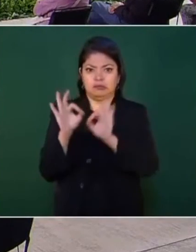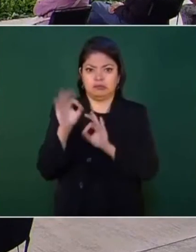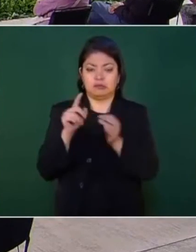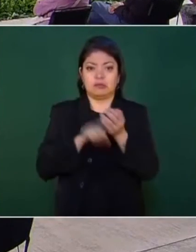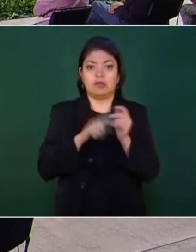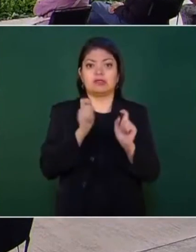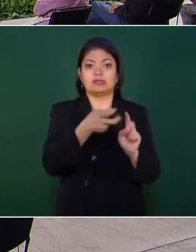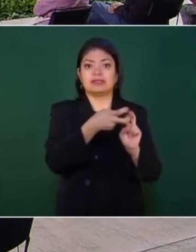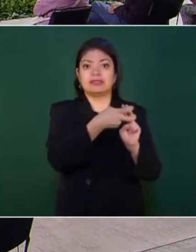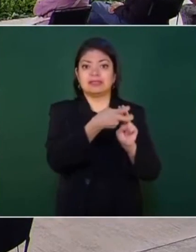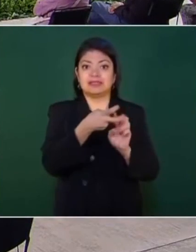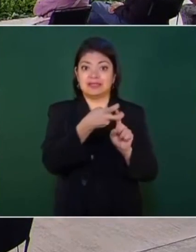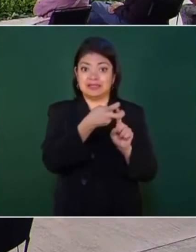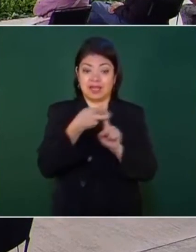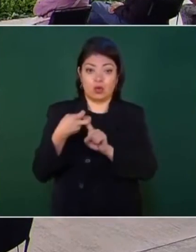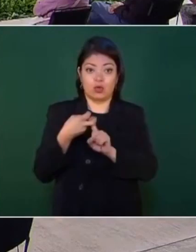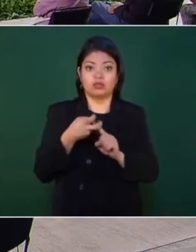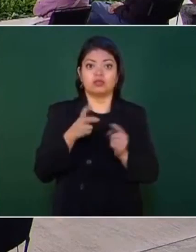vt